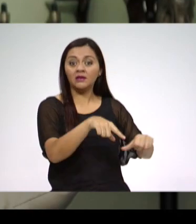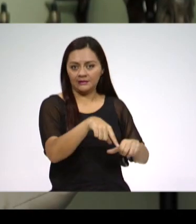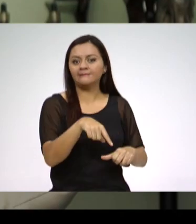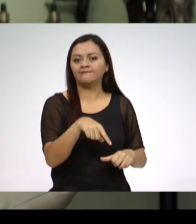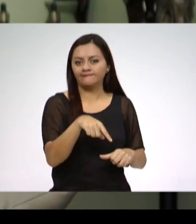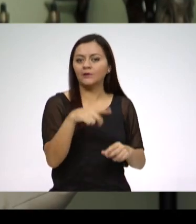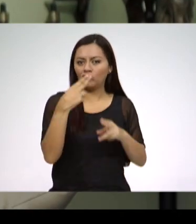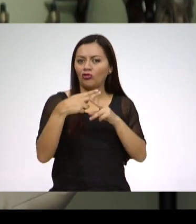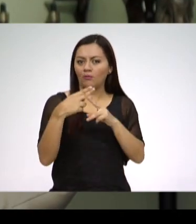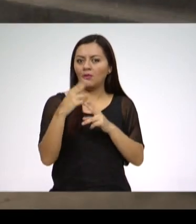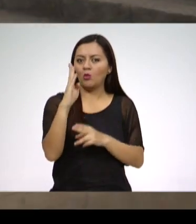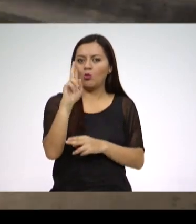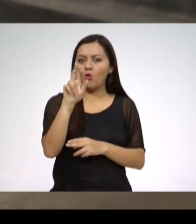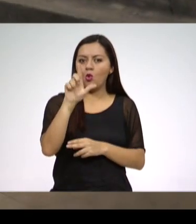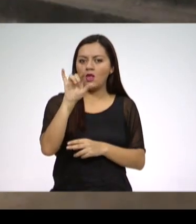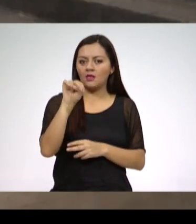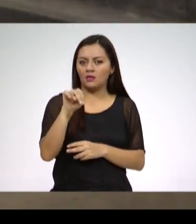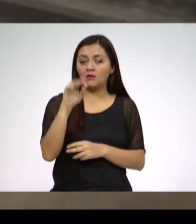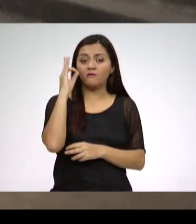generándole posibles problemas de futuro.